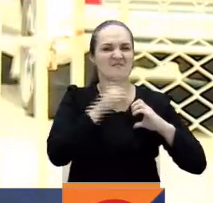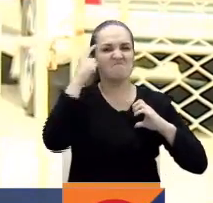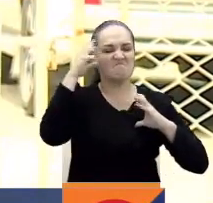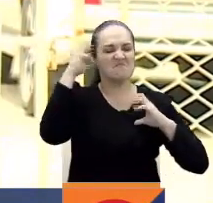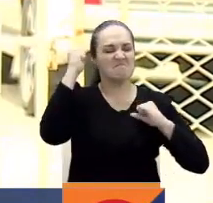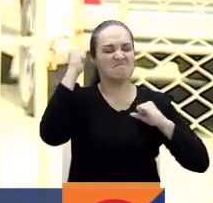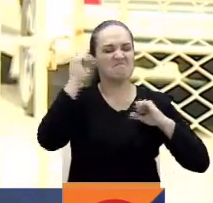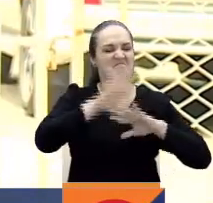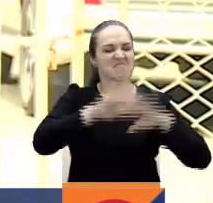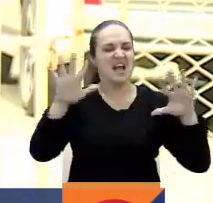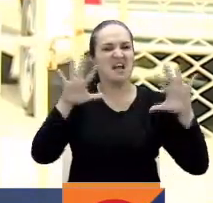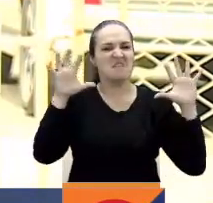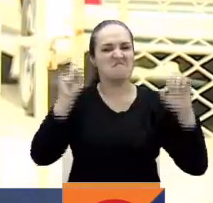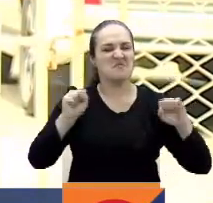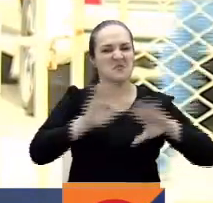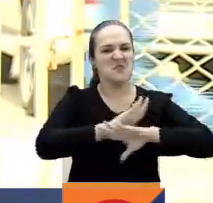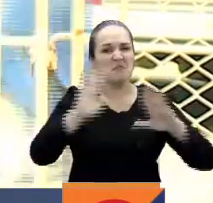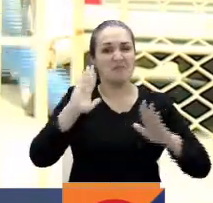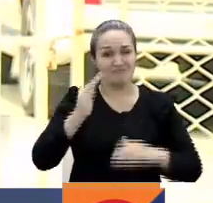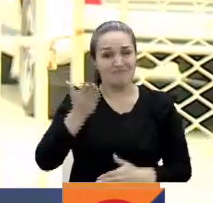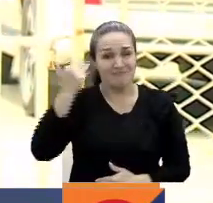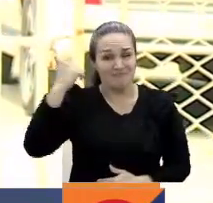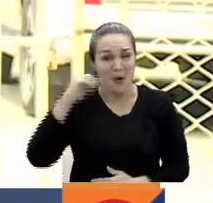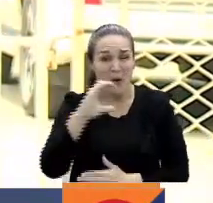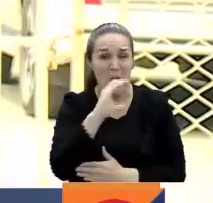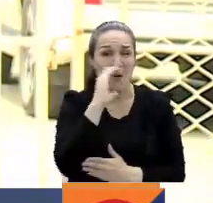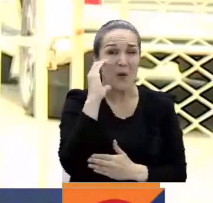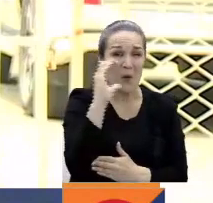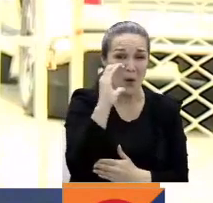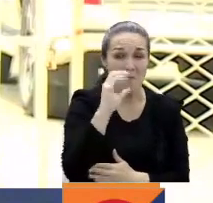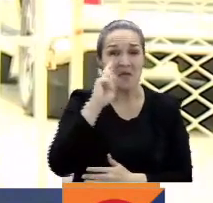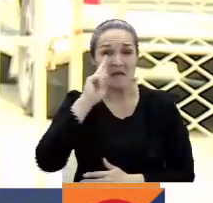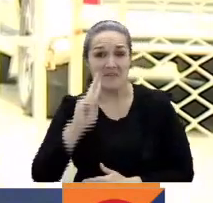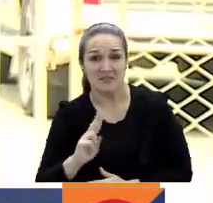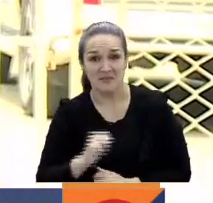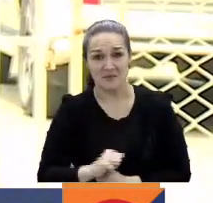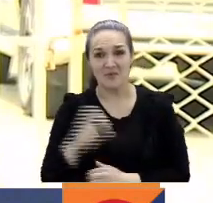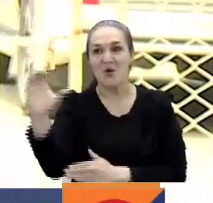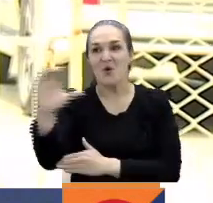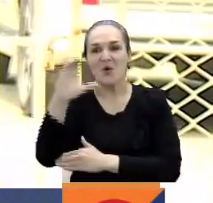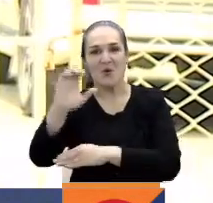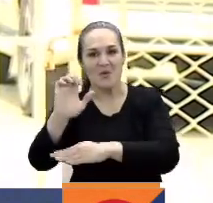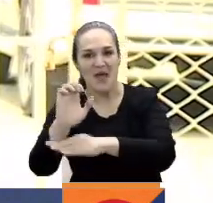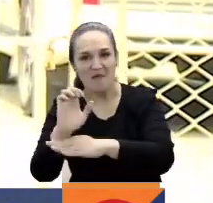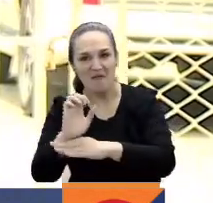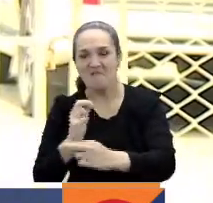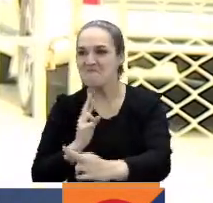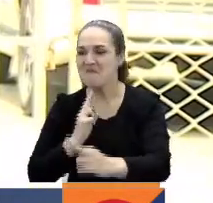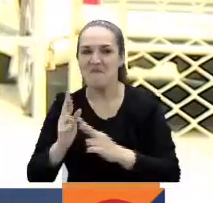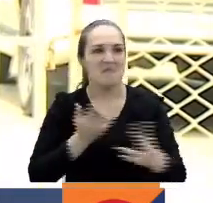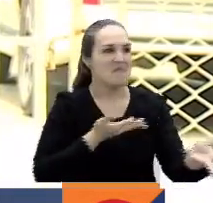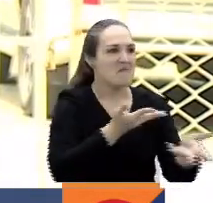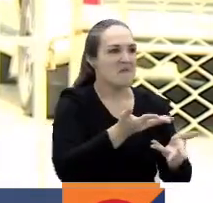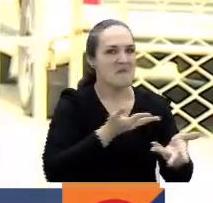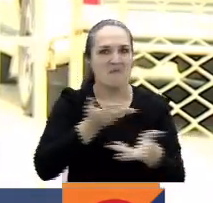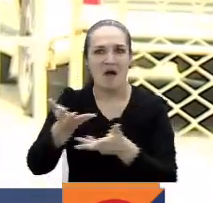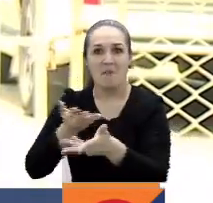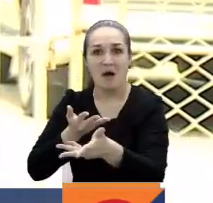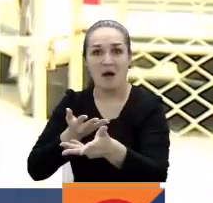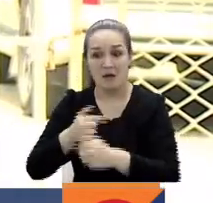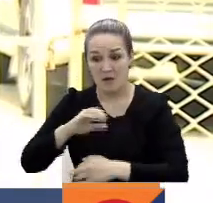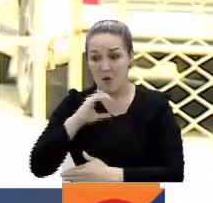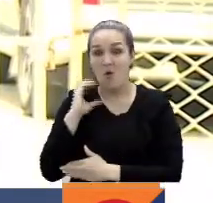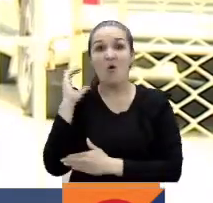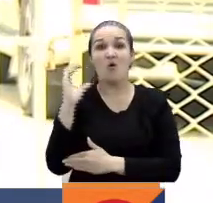era entre Colombia y Venezuela y entre Colombia y el Ecuador, en donde nosotros llegamos a exportar